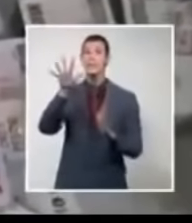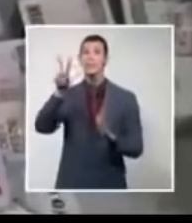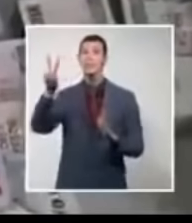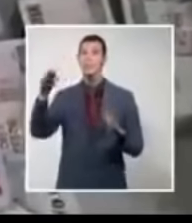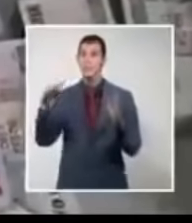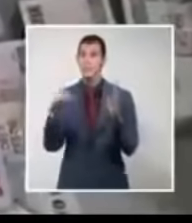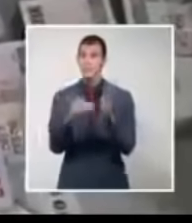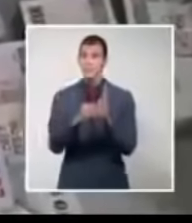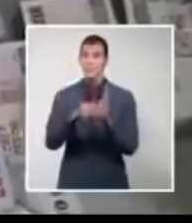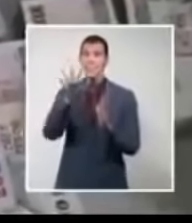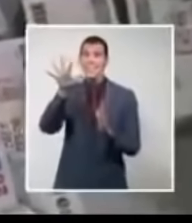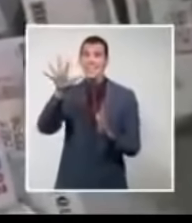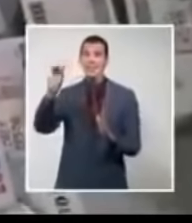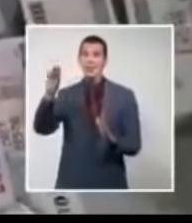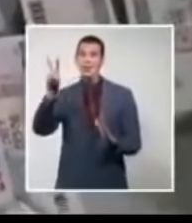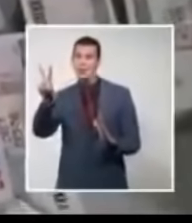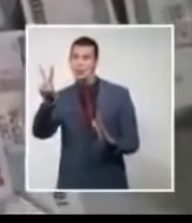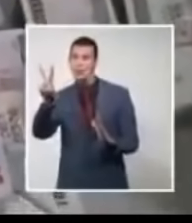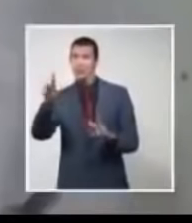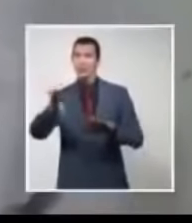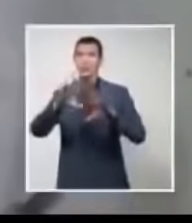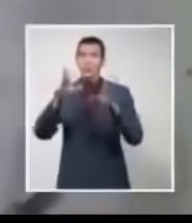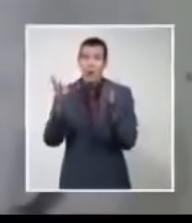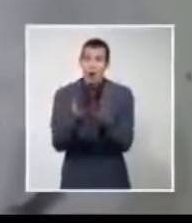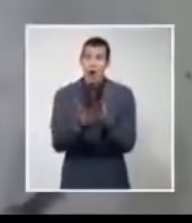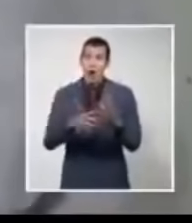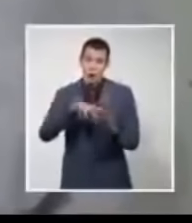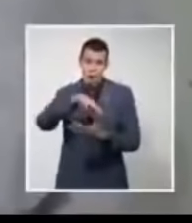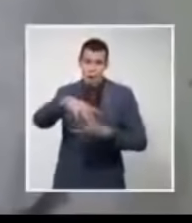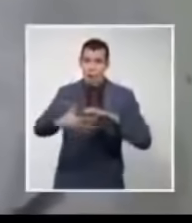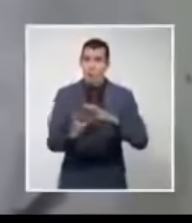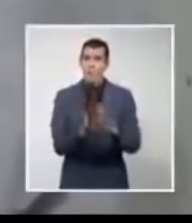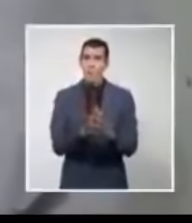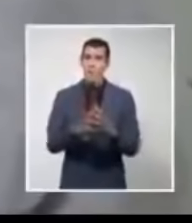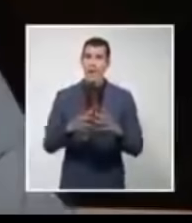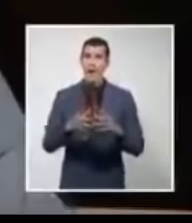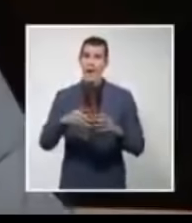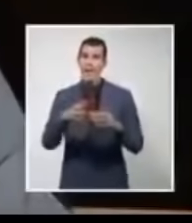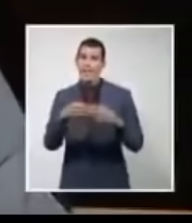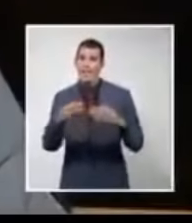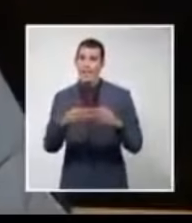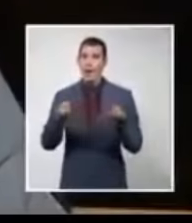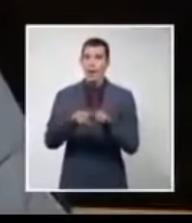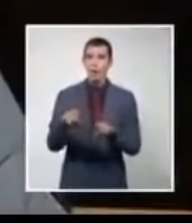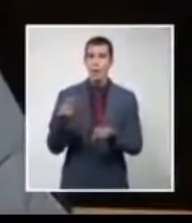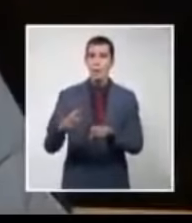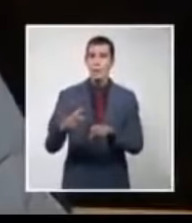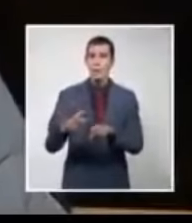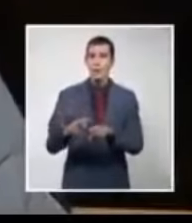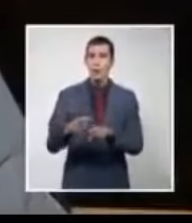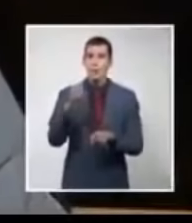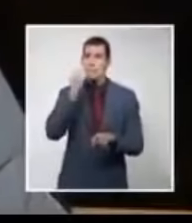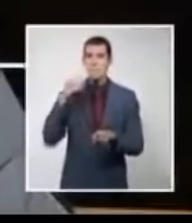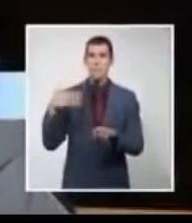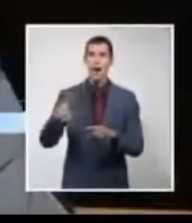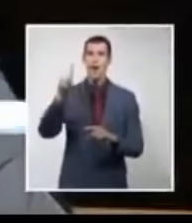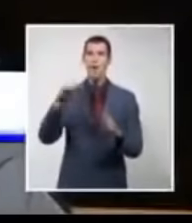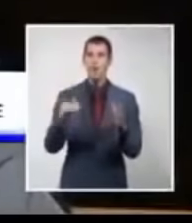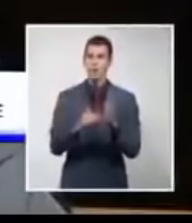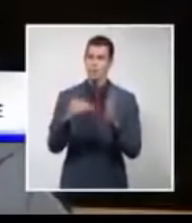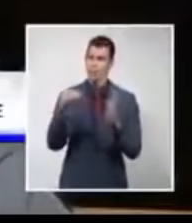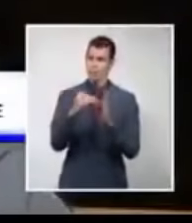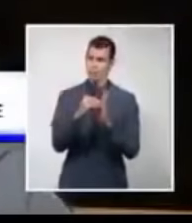502 pesos en moneda total estas personas inicialmente se estaban buscando por actividad económica ilícita y receptación